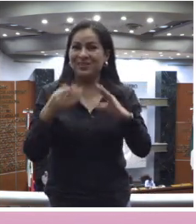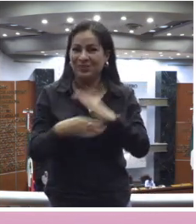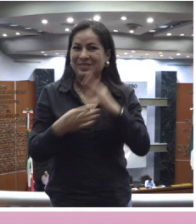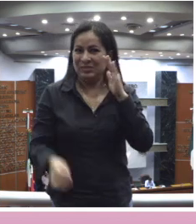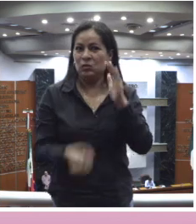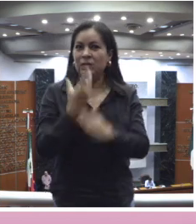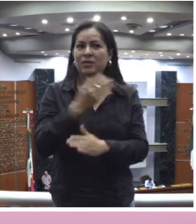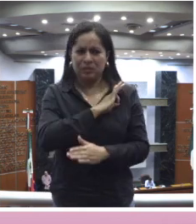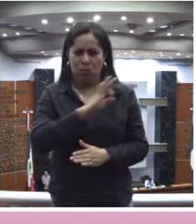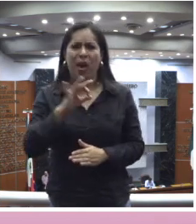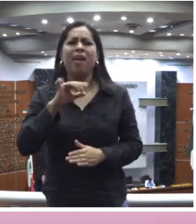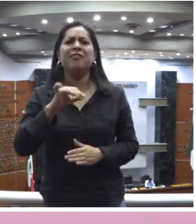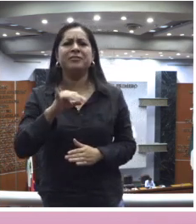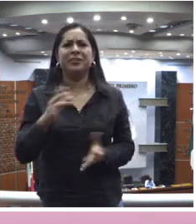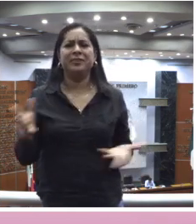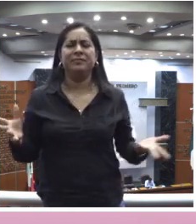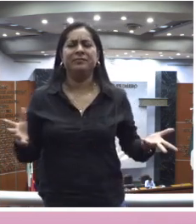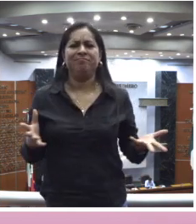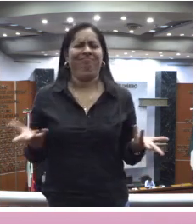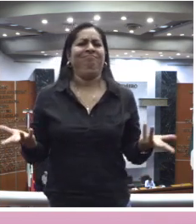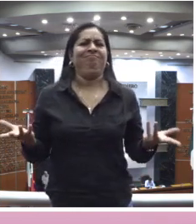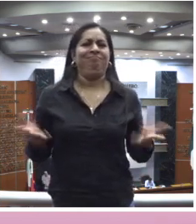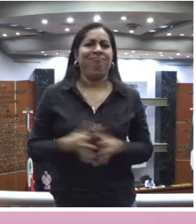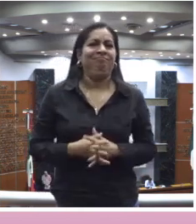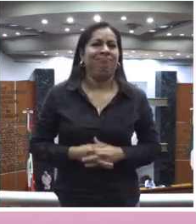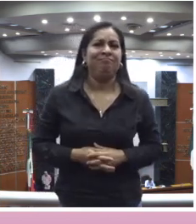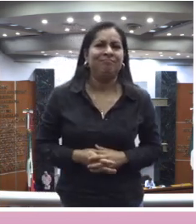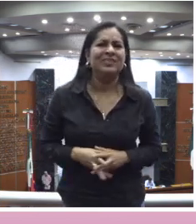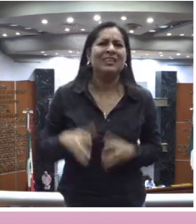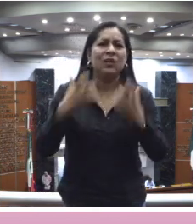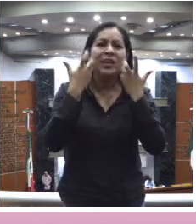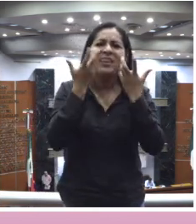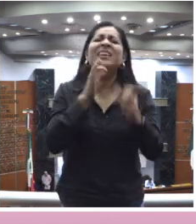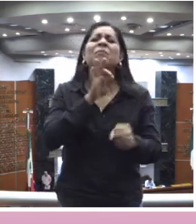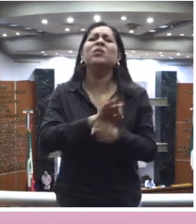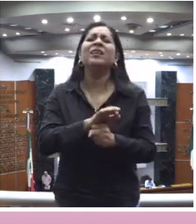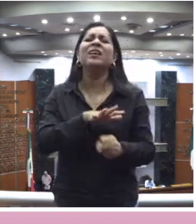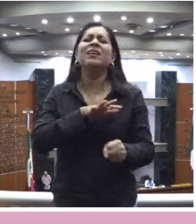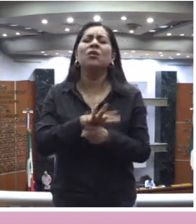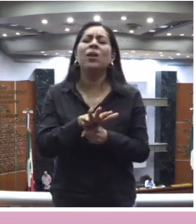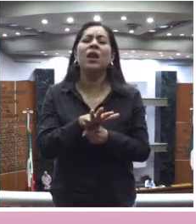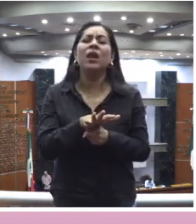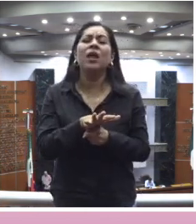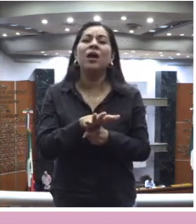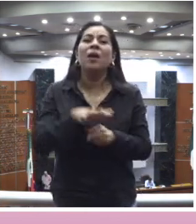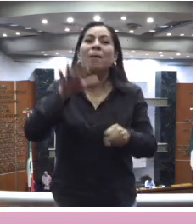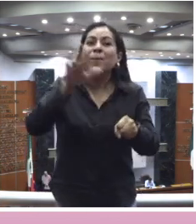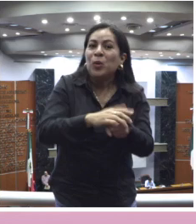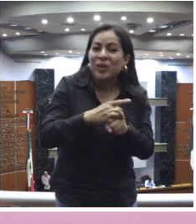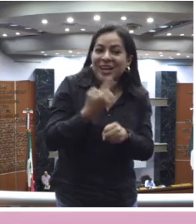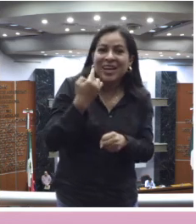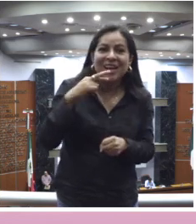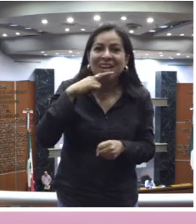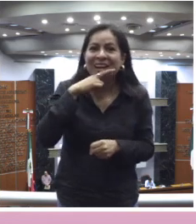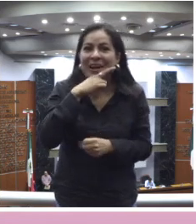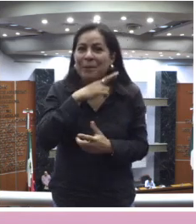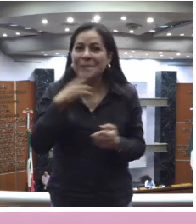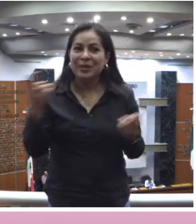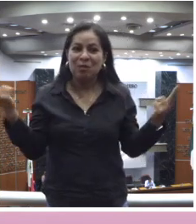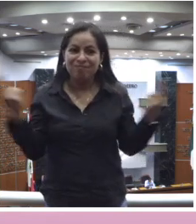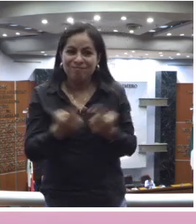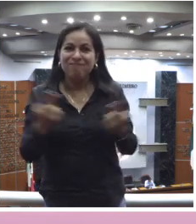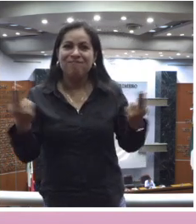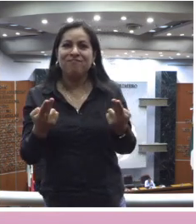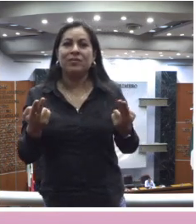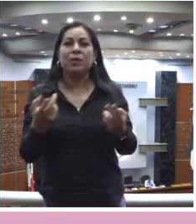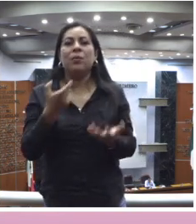circunstancias, sí se puede. ¿Qué es lo que quieren proteger? ¿Por qué la prisa? Por